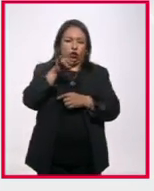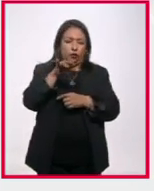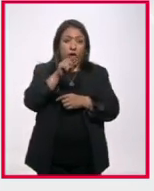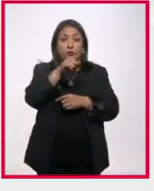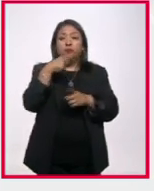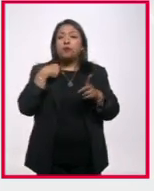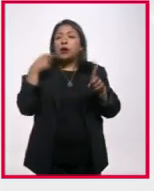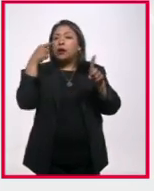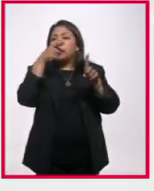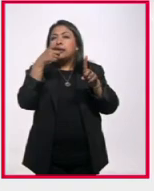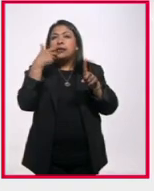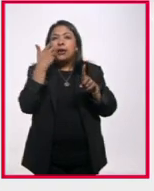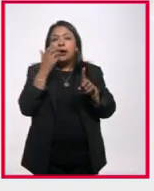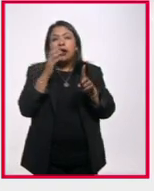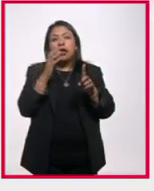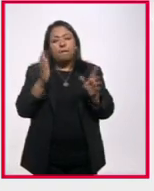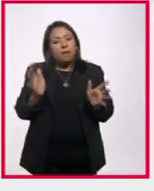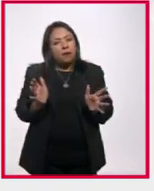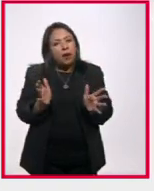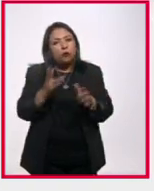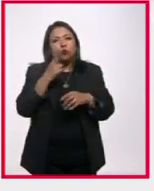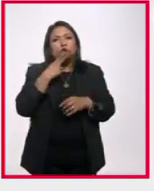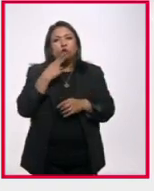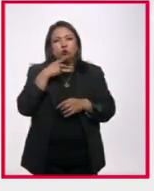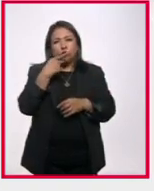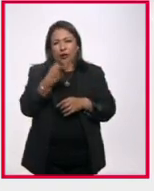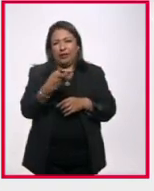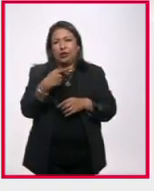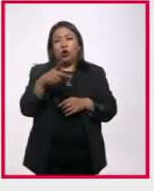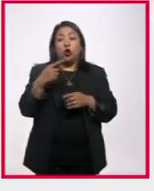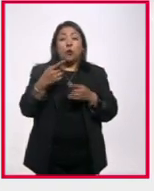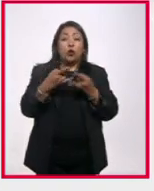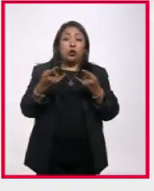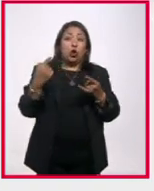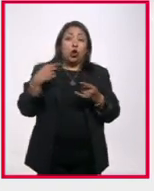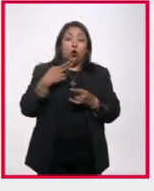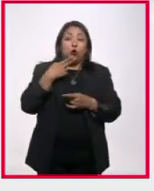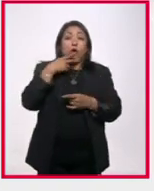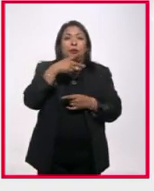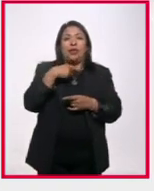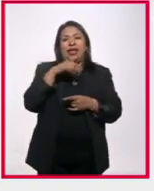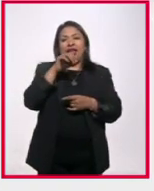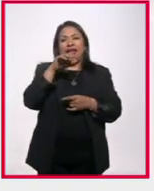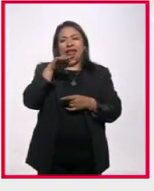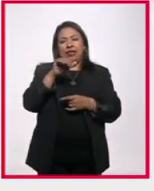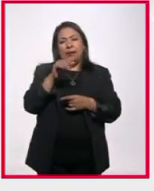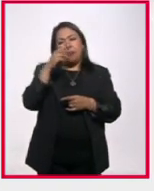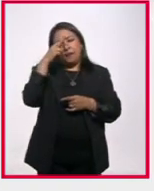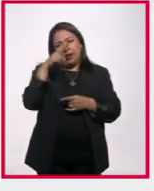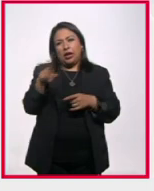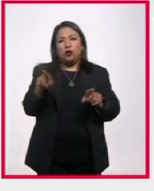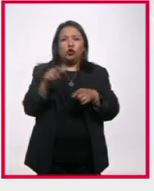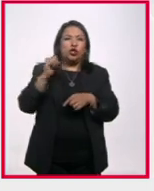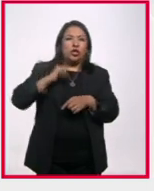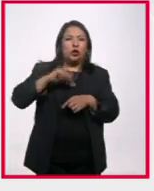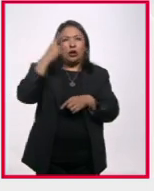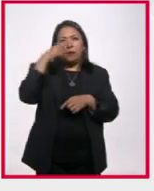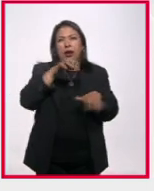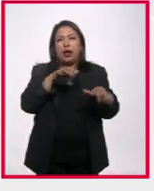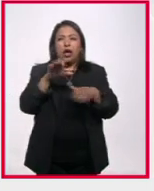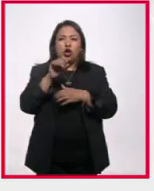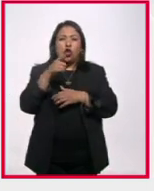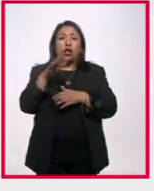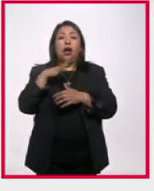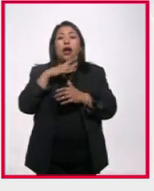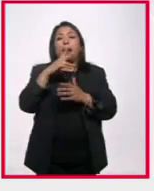Con el propósito de conservar e impulsar el uso de estos instrumentos históricos, la Academia Mexicana de Música Antigua para Órgano